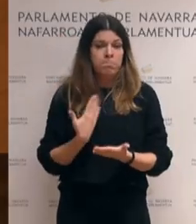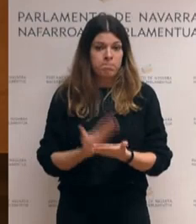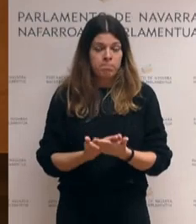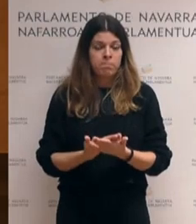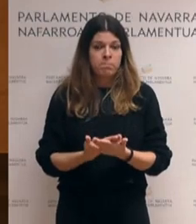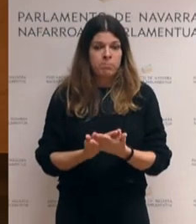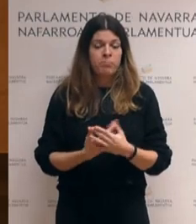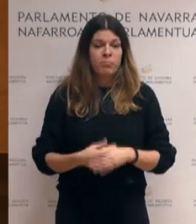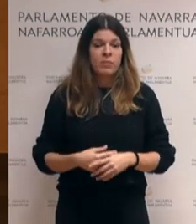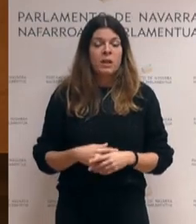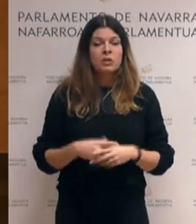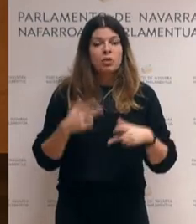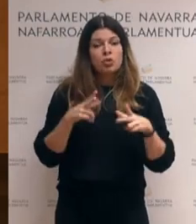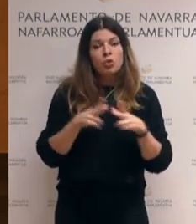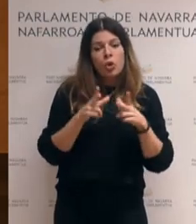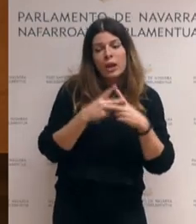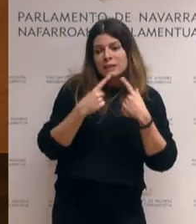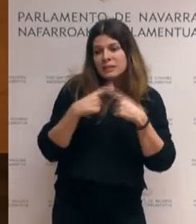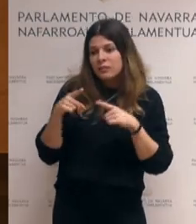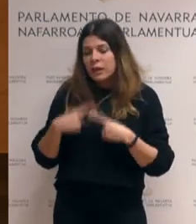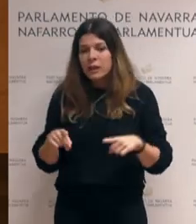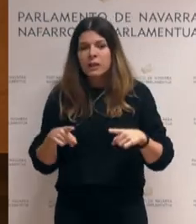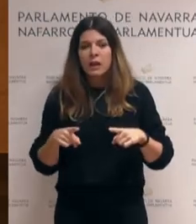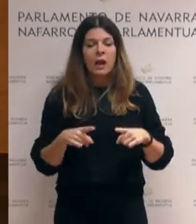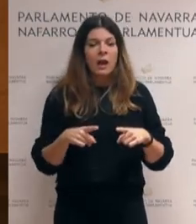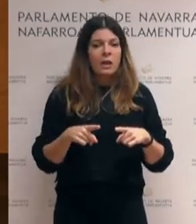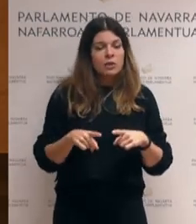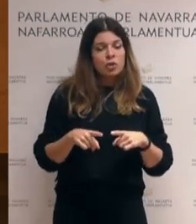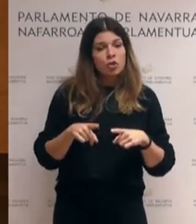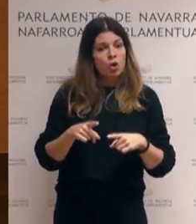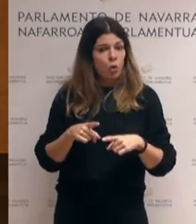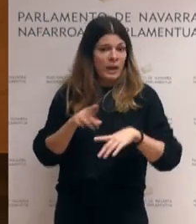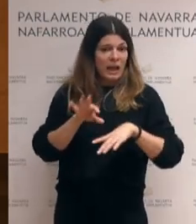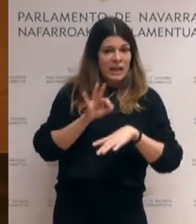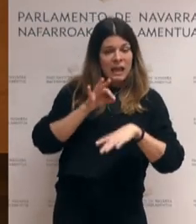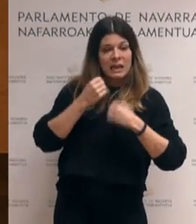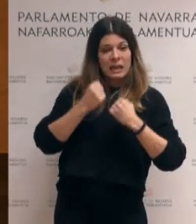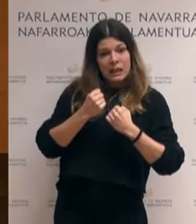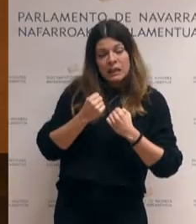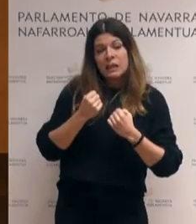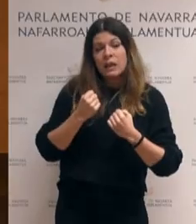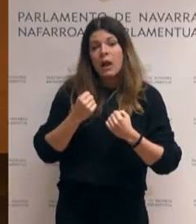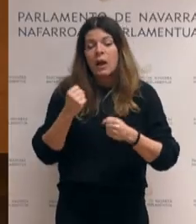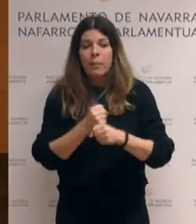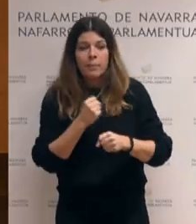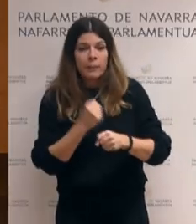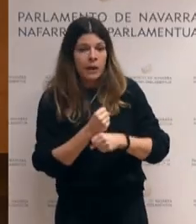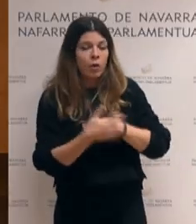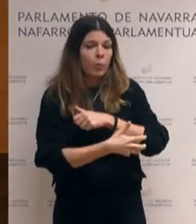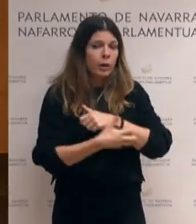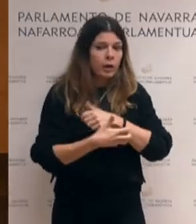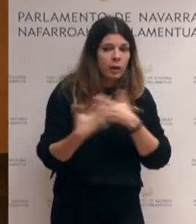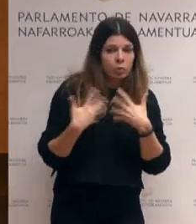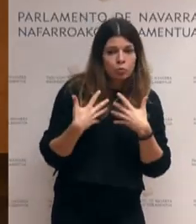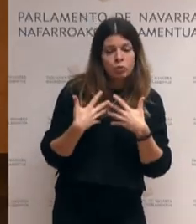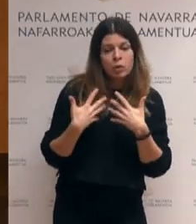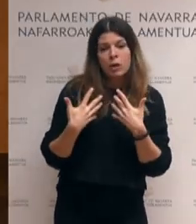energetiko enplegu industriar ziur gabetas eriten ditugu